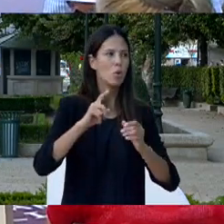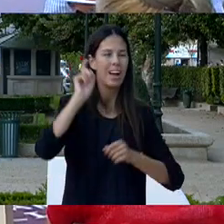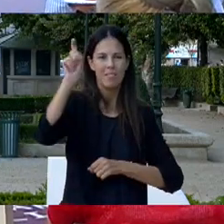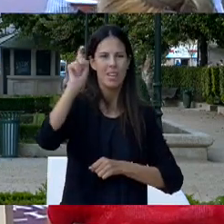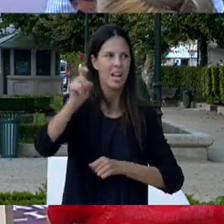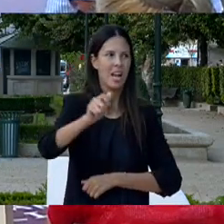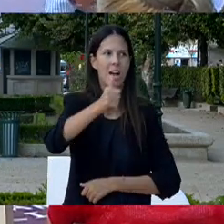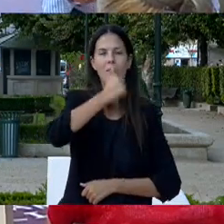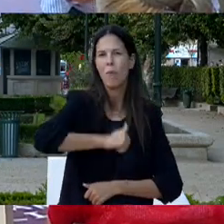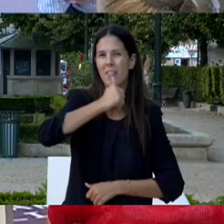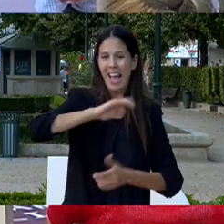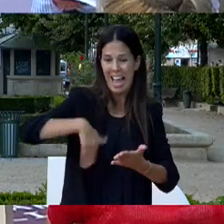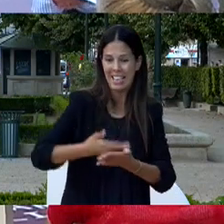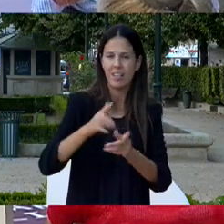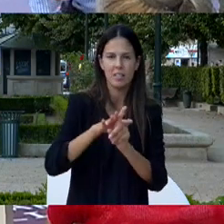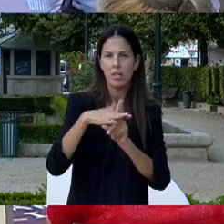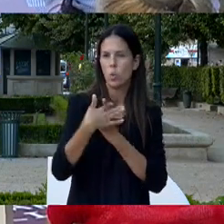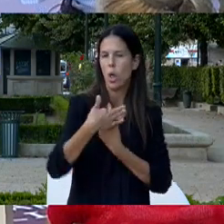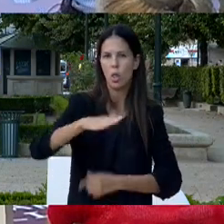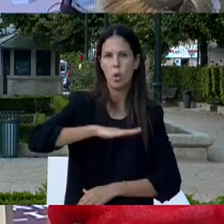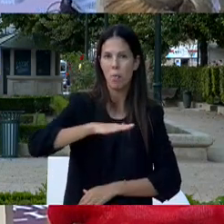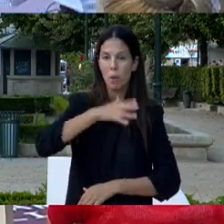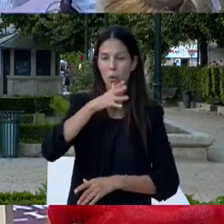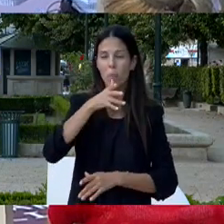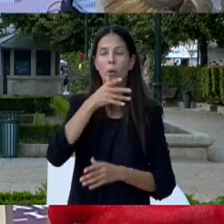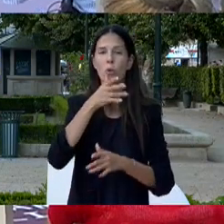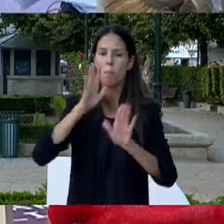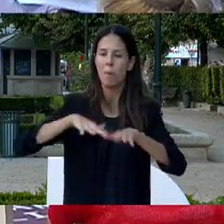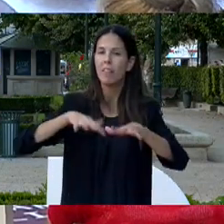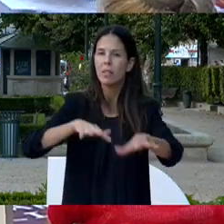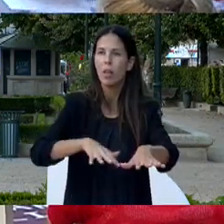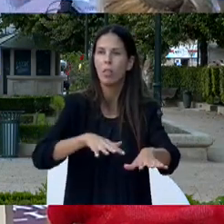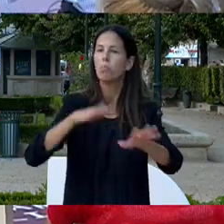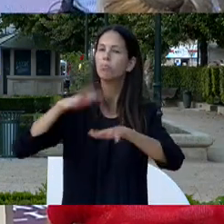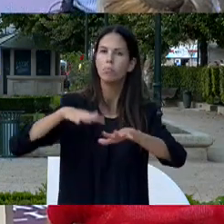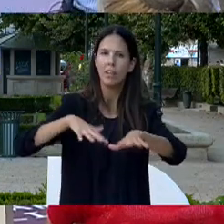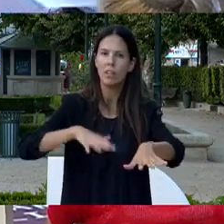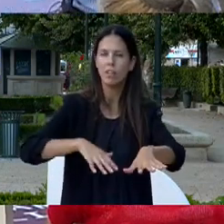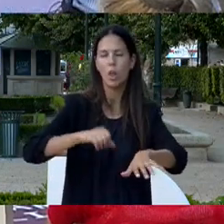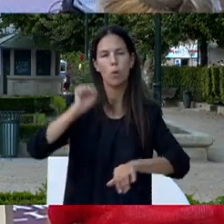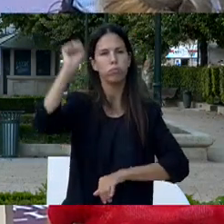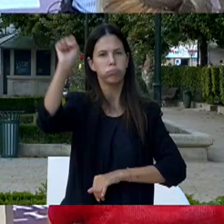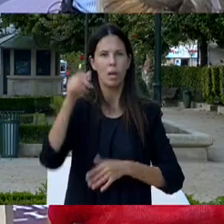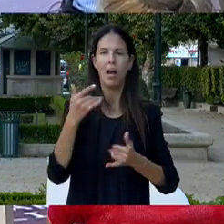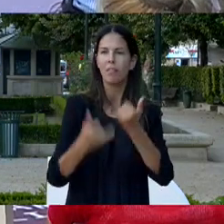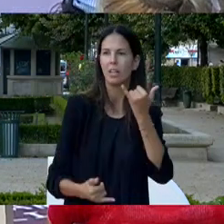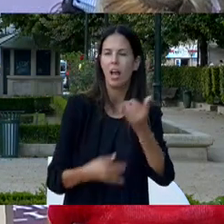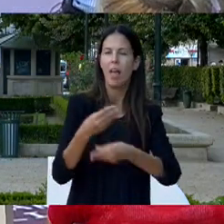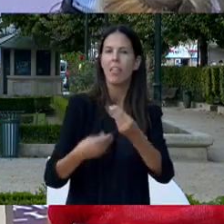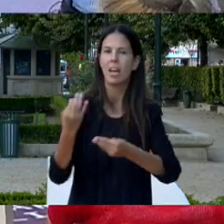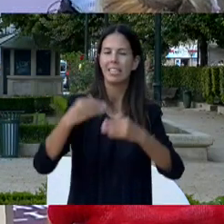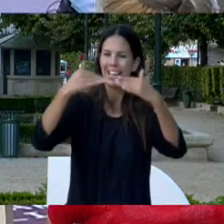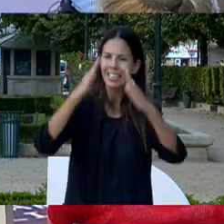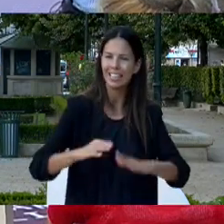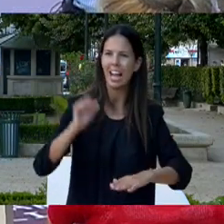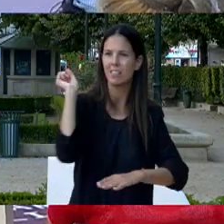nunhas situacións malas, porque cando pasan as manifestacións, cada vez que había unha manifestación patriótica, aporreaban a casa